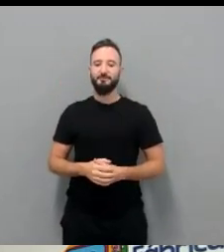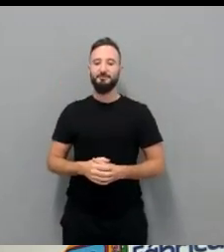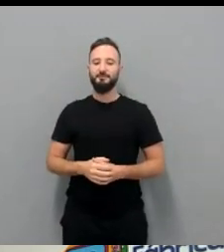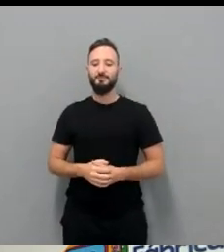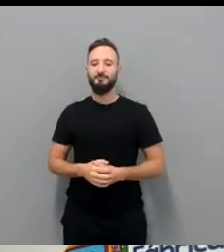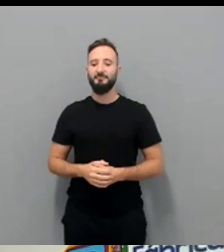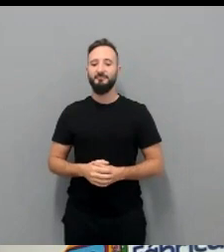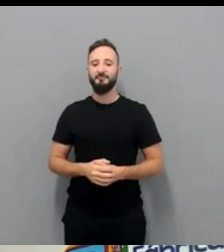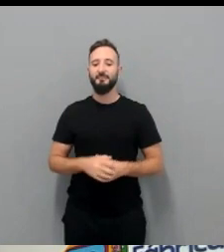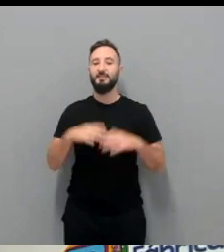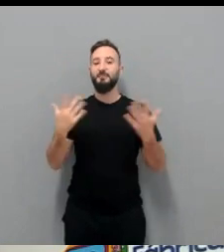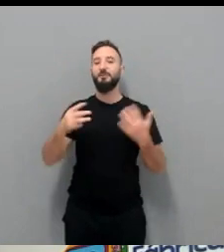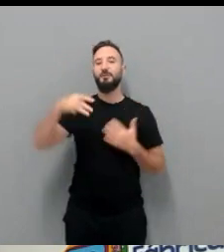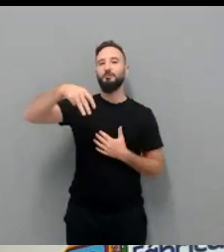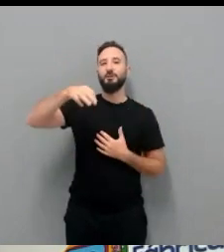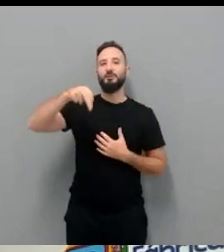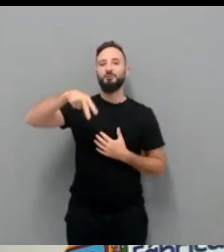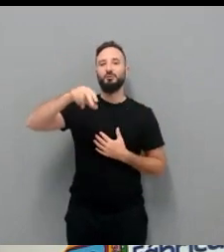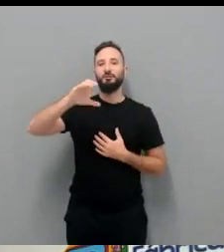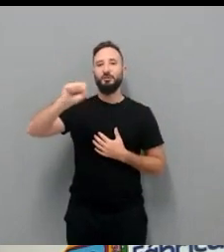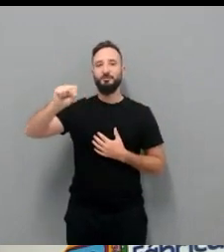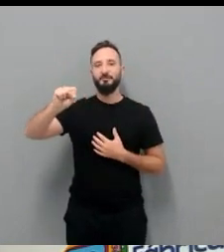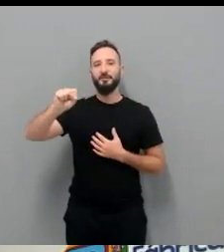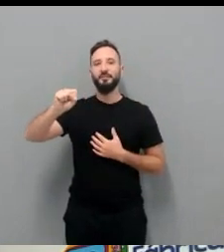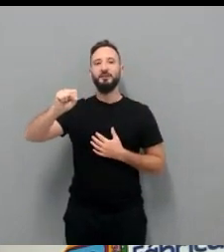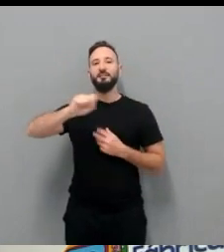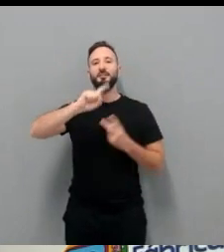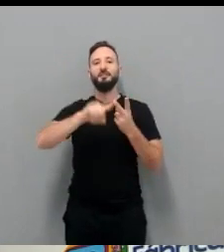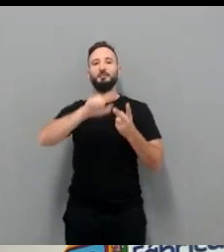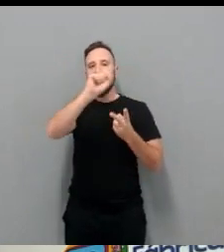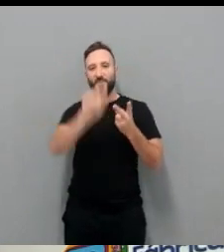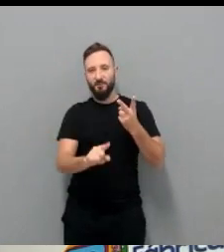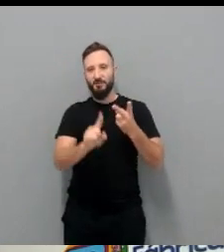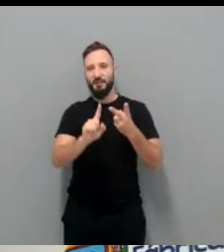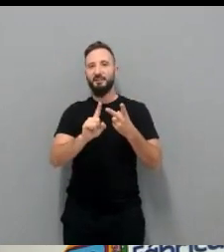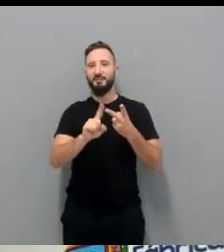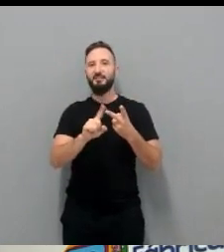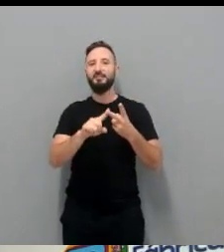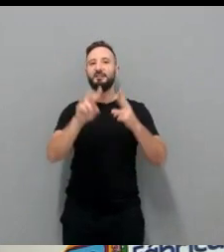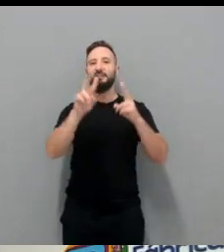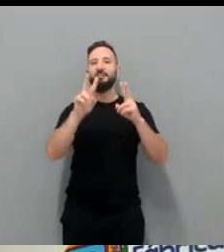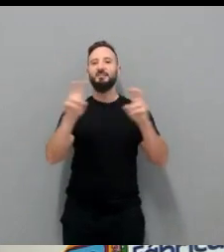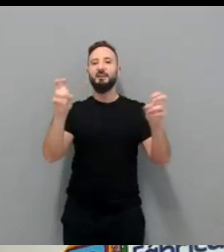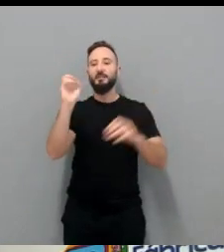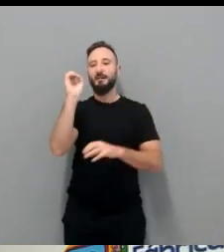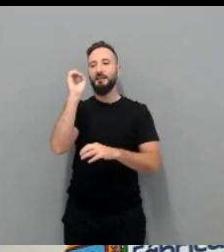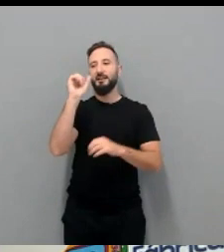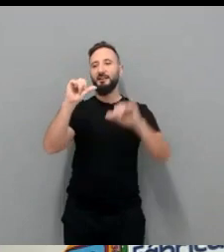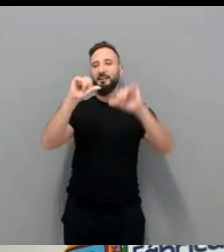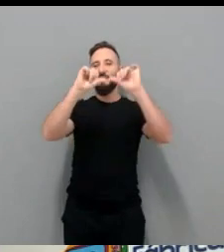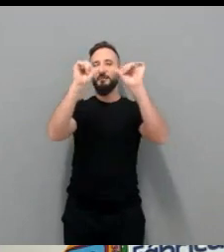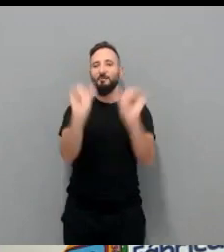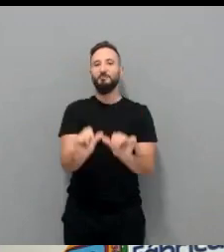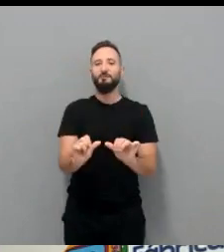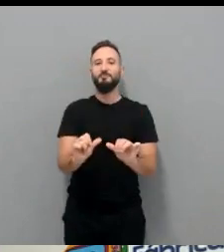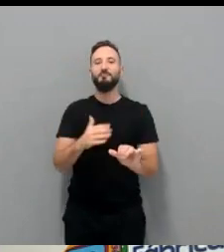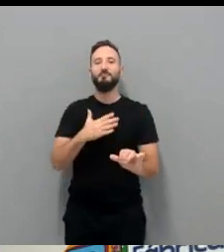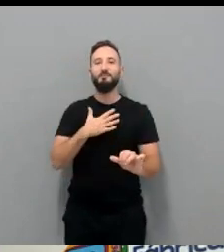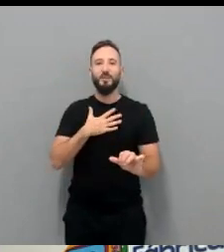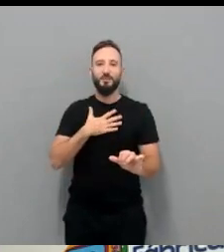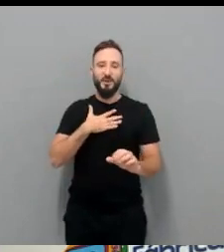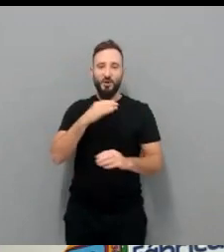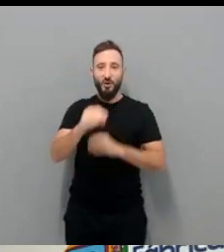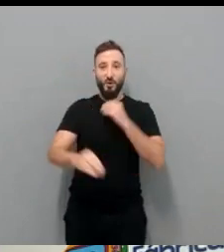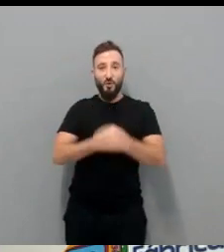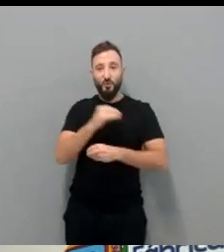Bueno, Mónica sigue planteando algunas cuestiones. Dice, en intervención, en mi modo de usar los